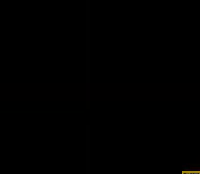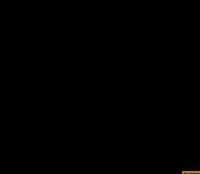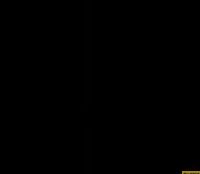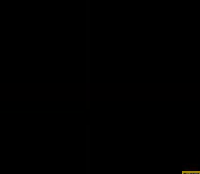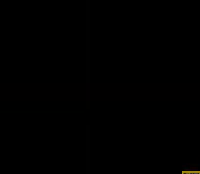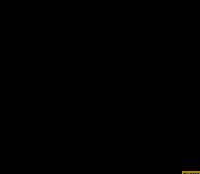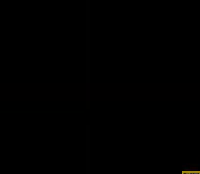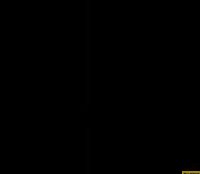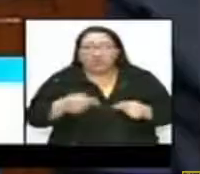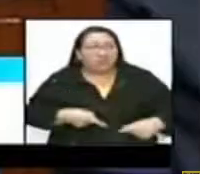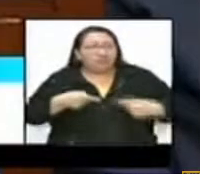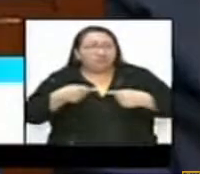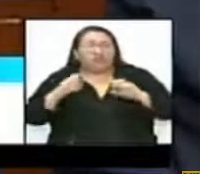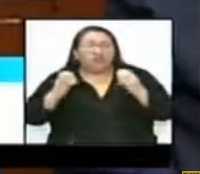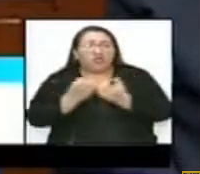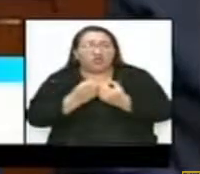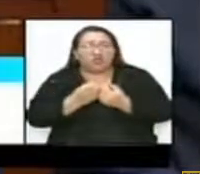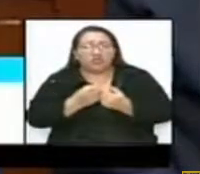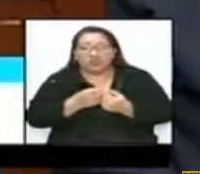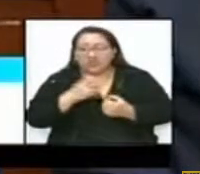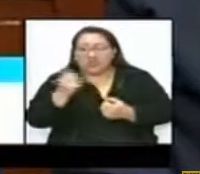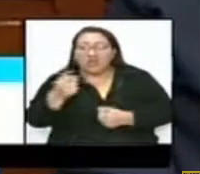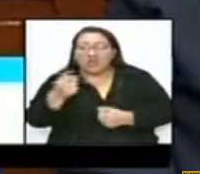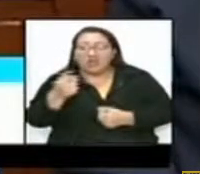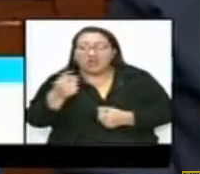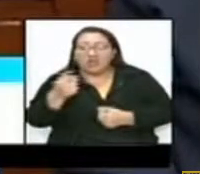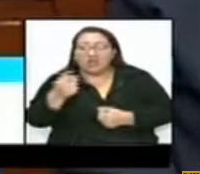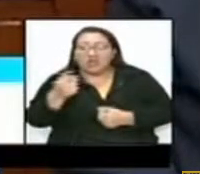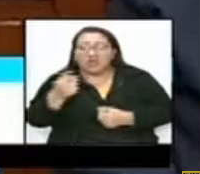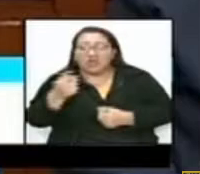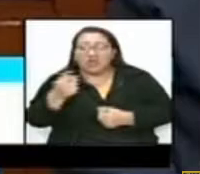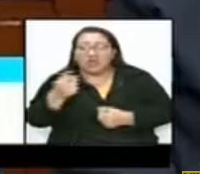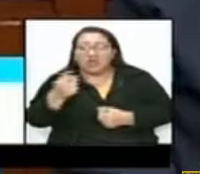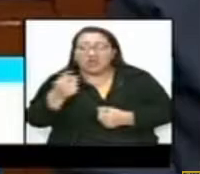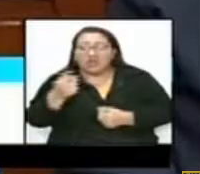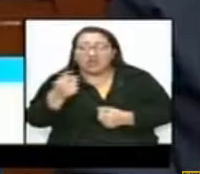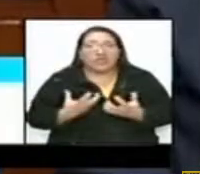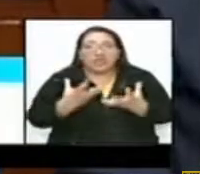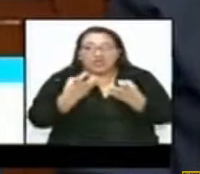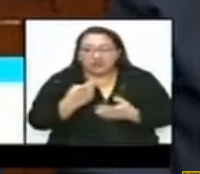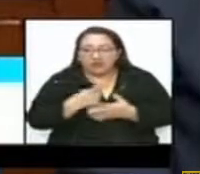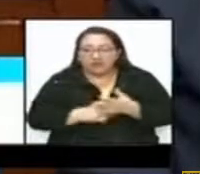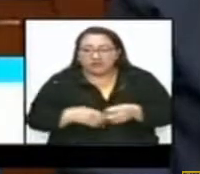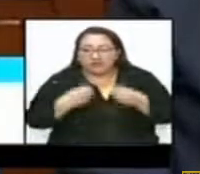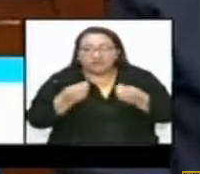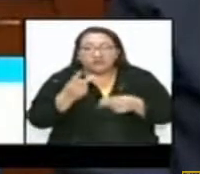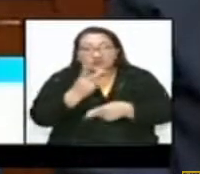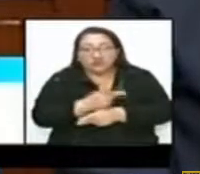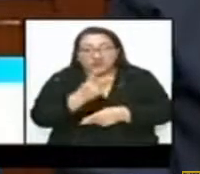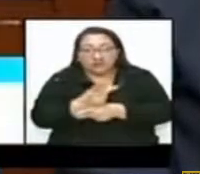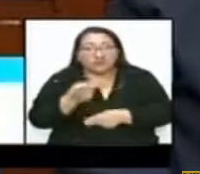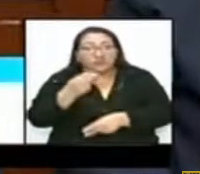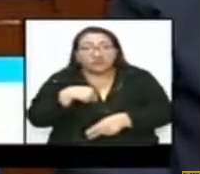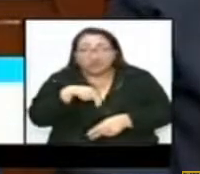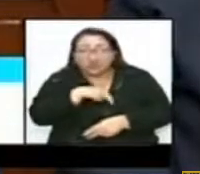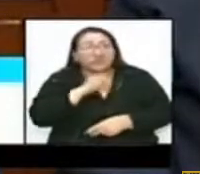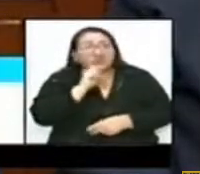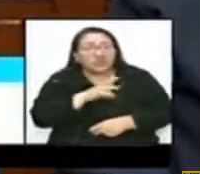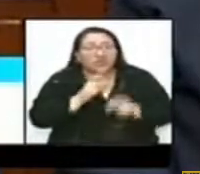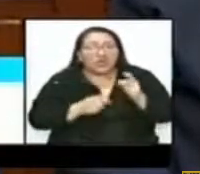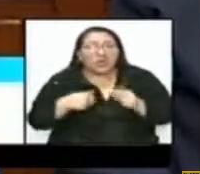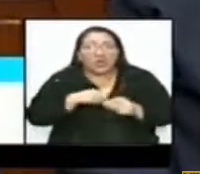congo preso y el poder ejecutivo queremos que velen por nosotros que velen